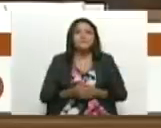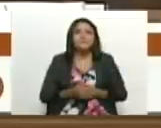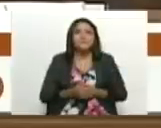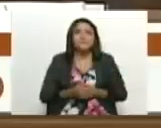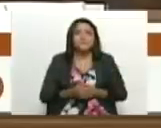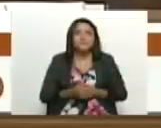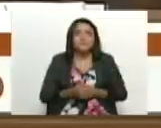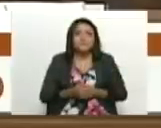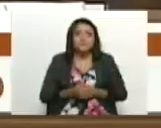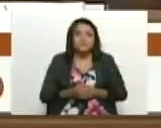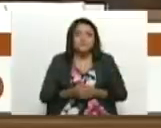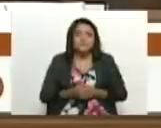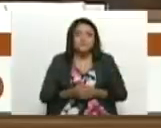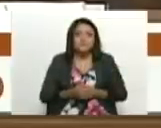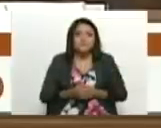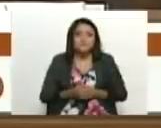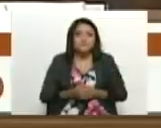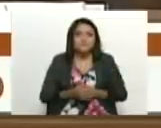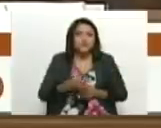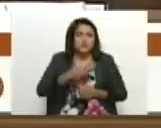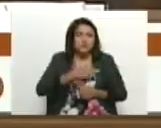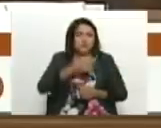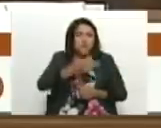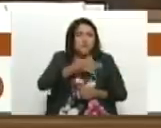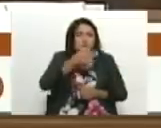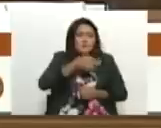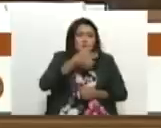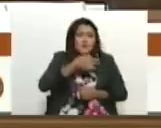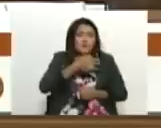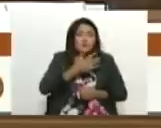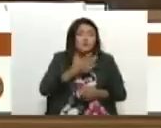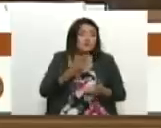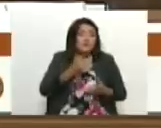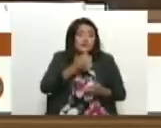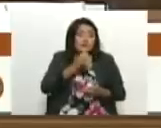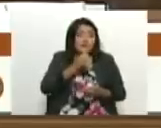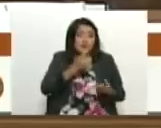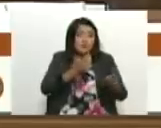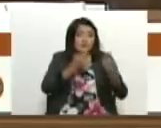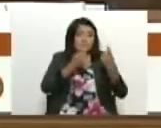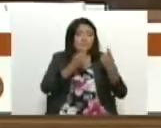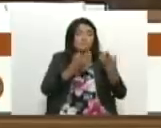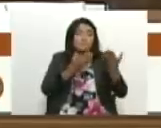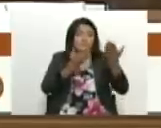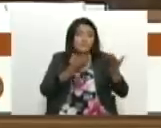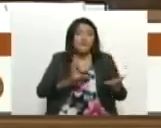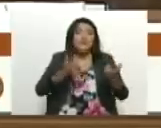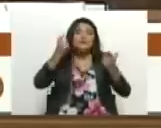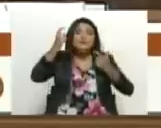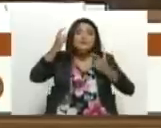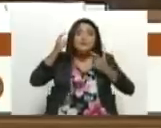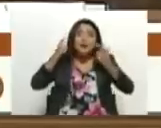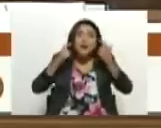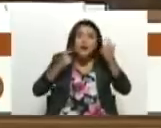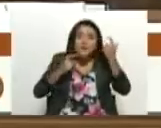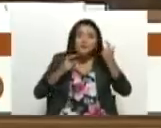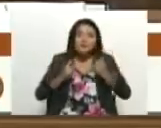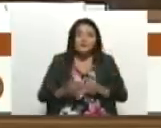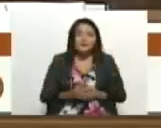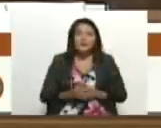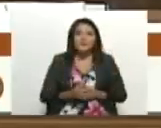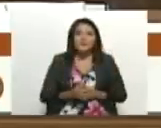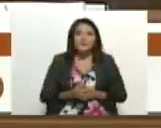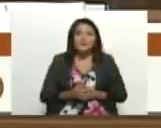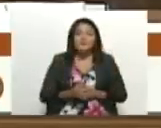que, así lo digo, nos enseñara el comandante Hugo Chávez. La práctica de la política en la